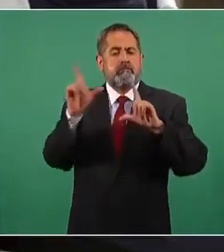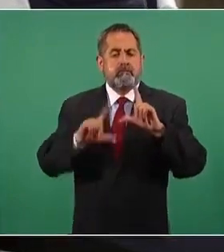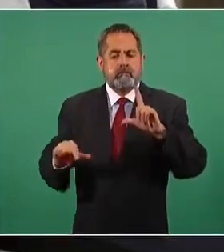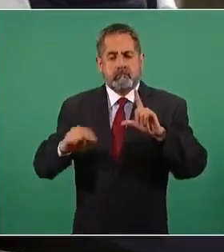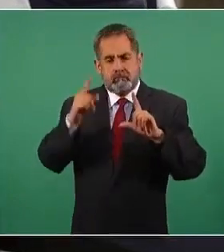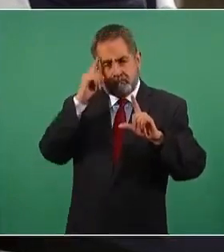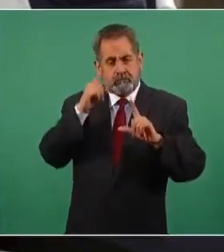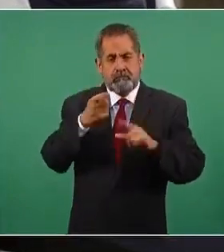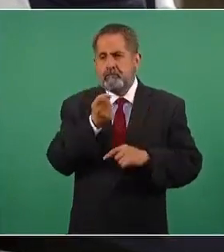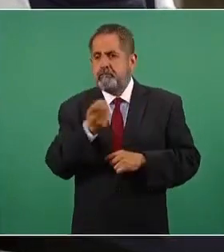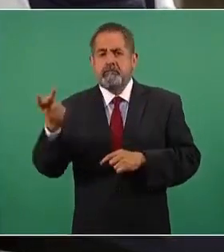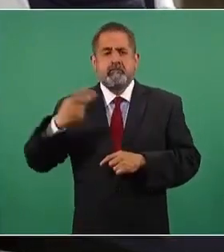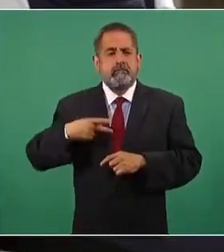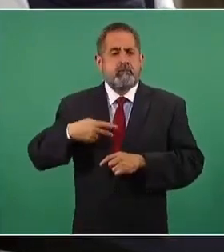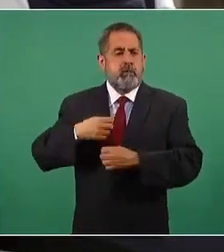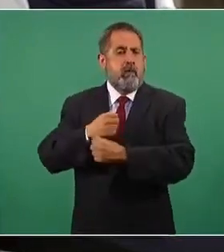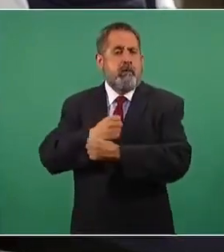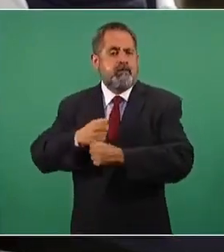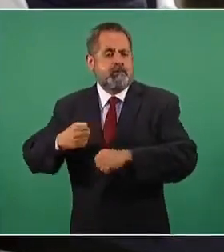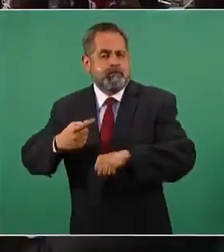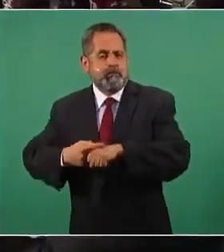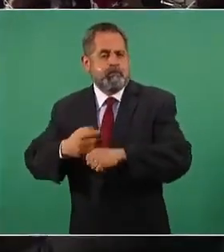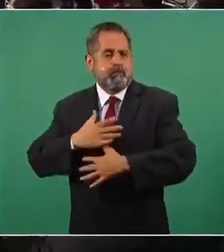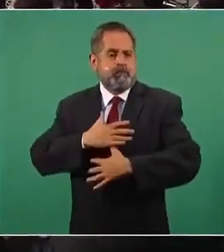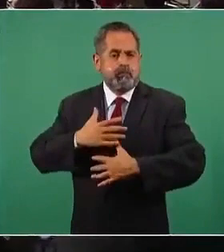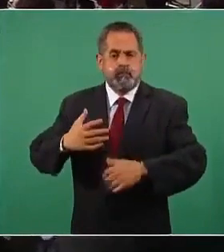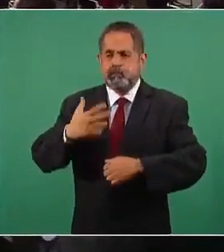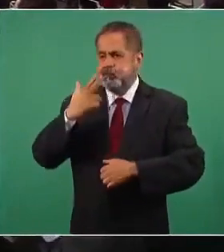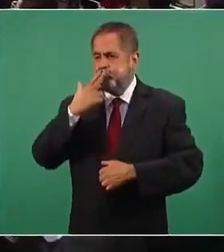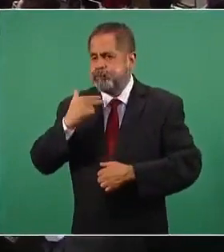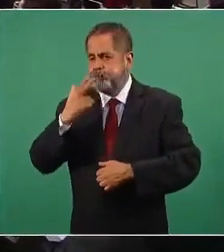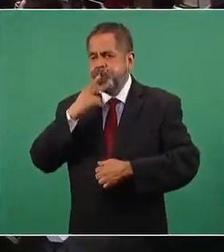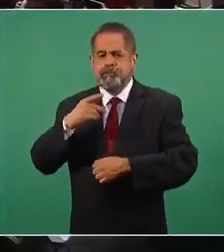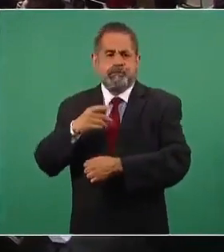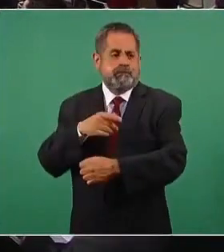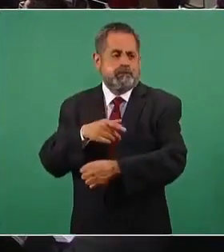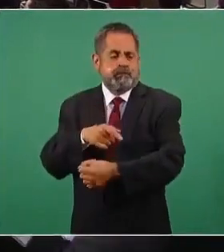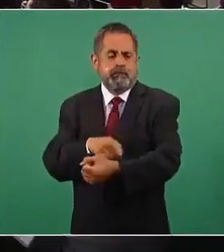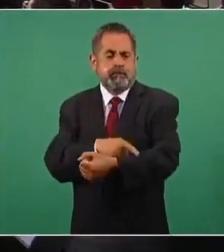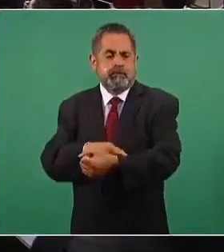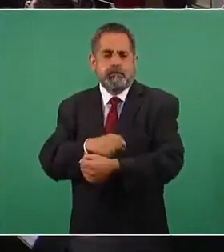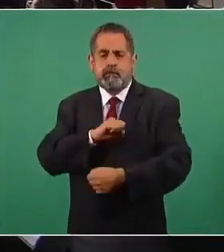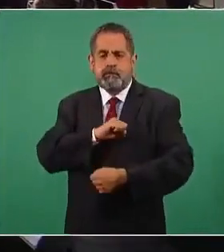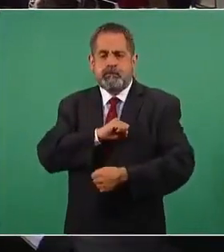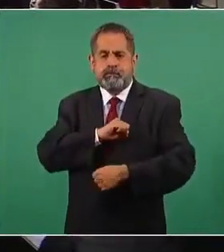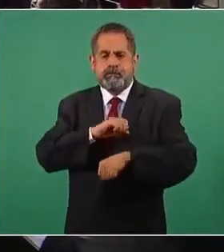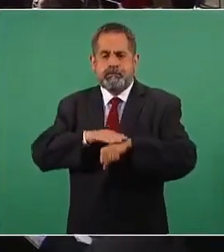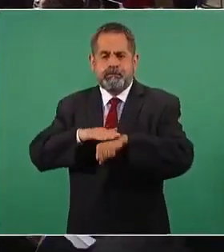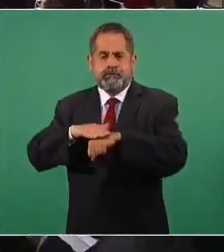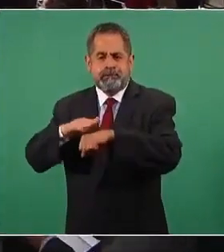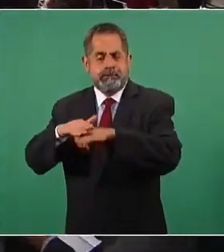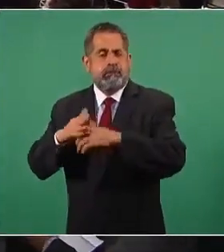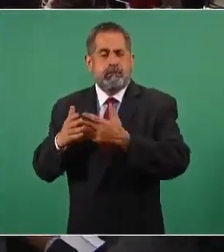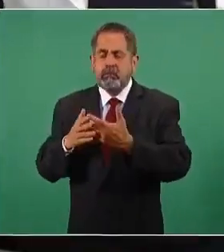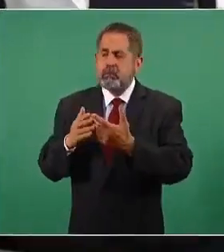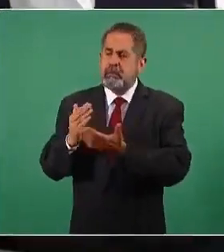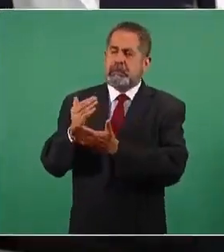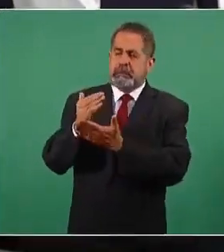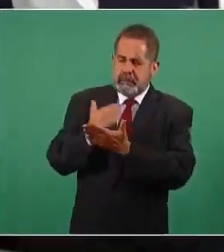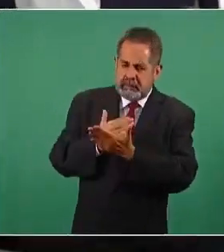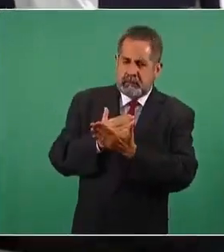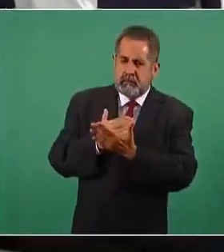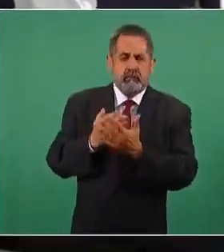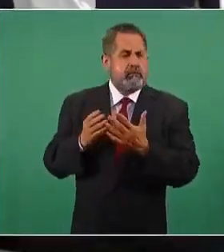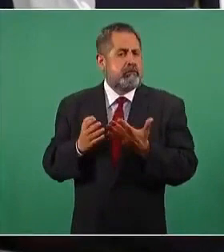del sobrepeso, obesidad, hipertensión, diabetes mellitus y enfermedades cardiovasculares que implementará el